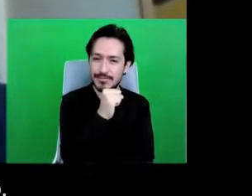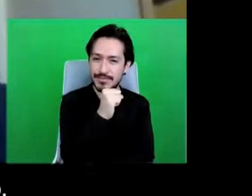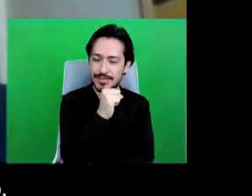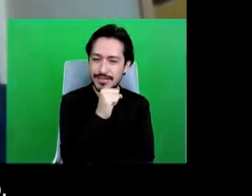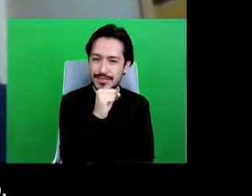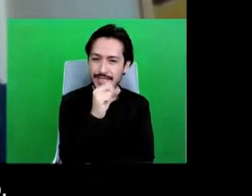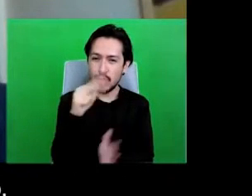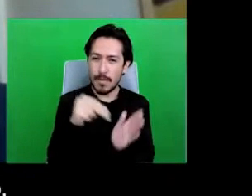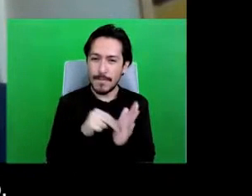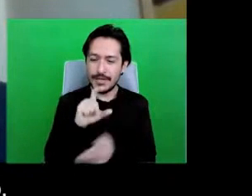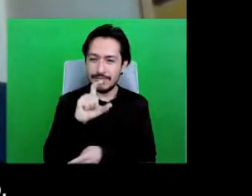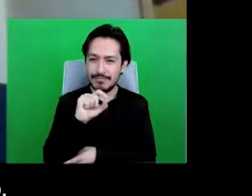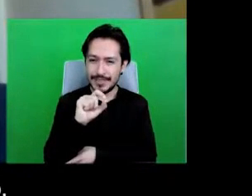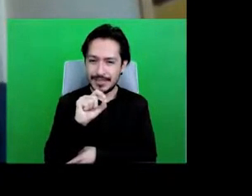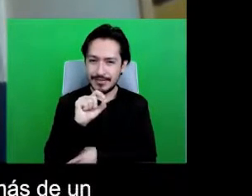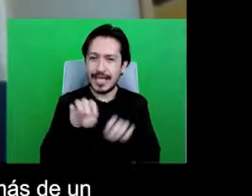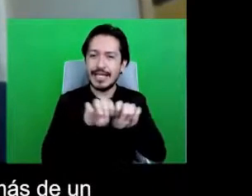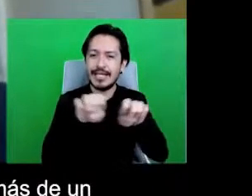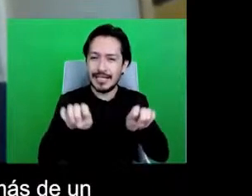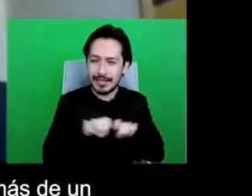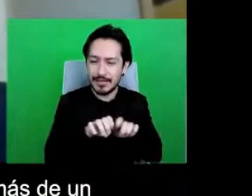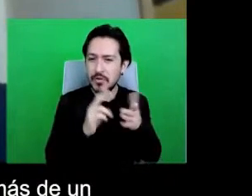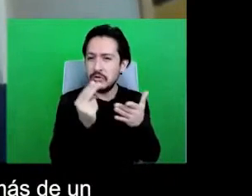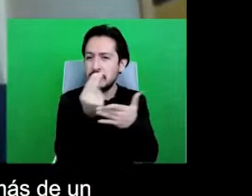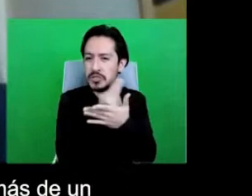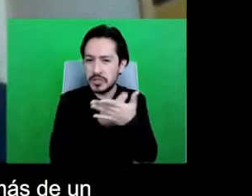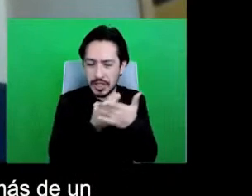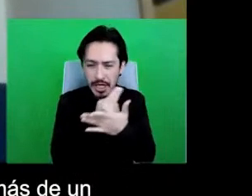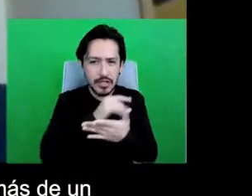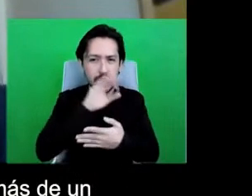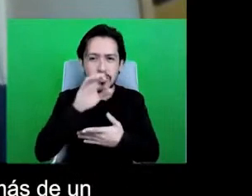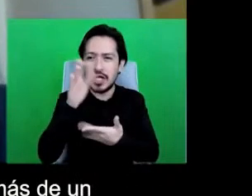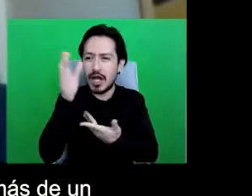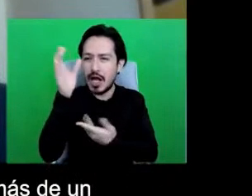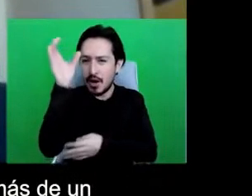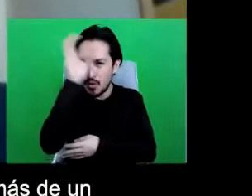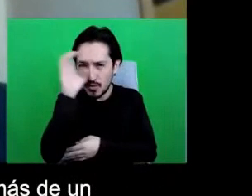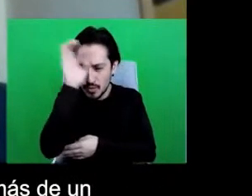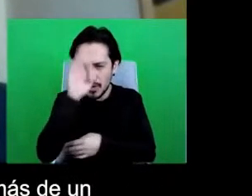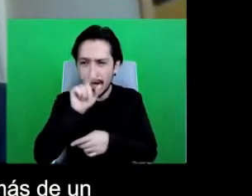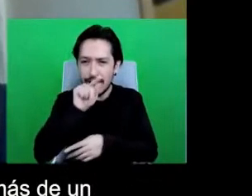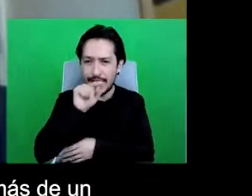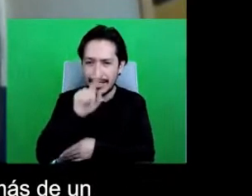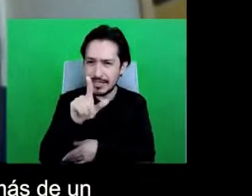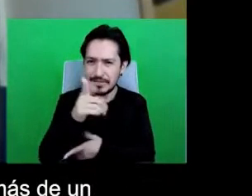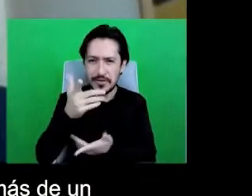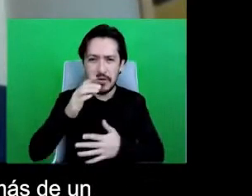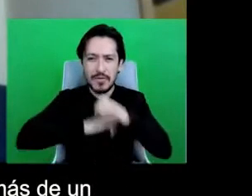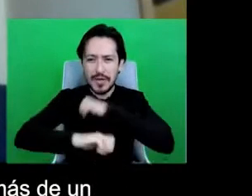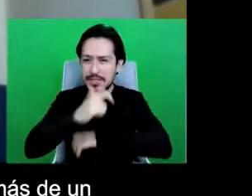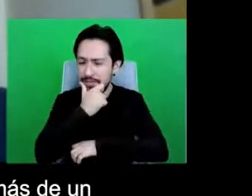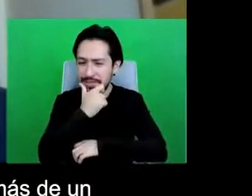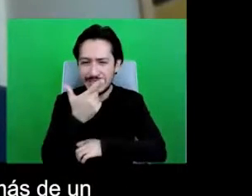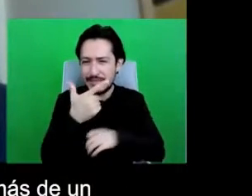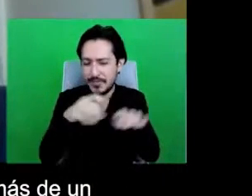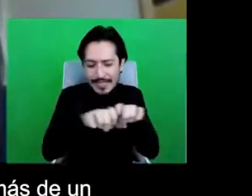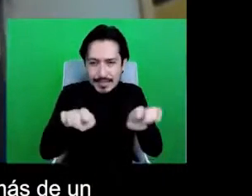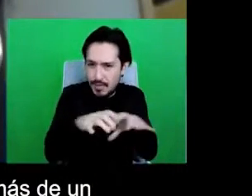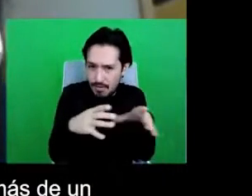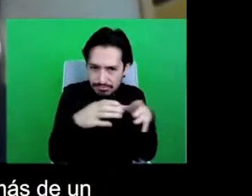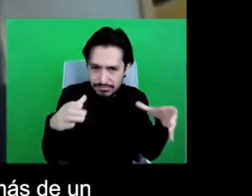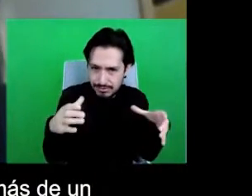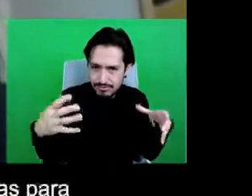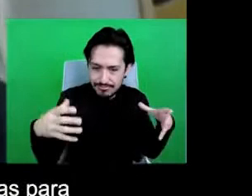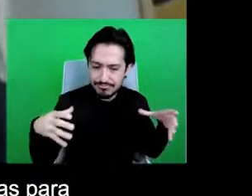2020, que los equipos de diseño, ahora Standby, Cultura Jalisco y British Council, además de un grupo de asesores específico